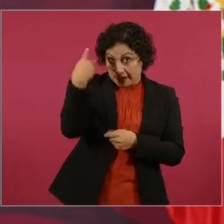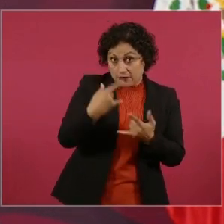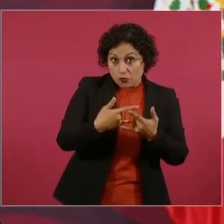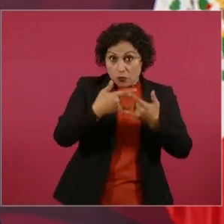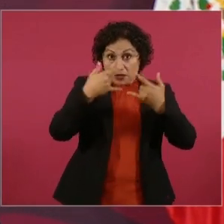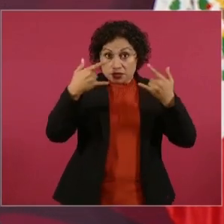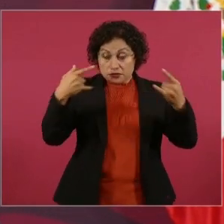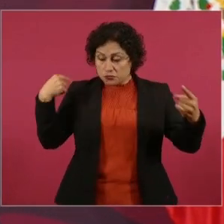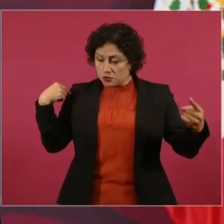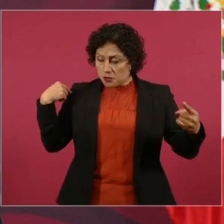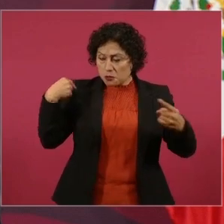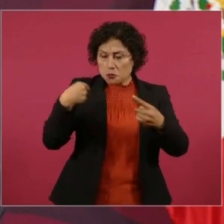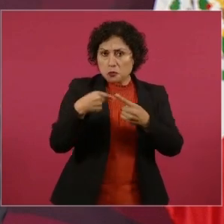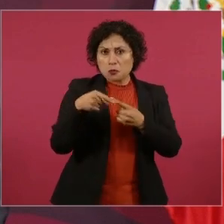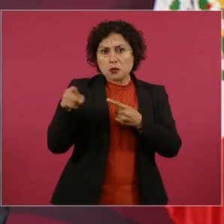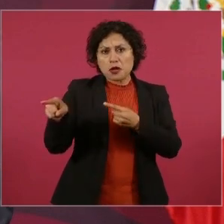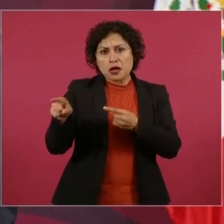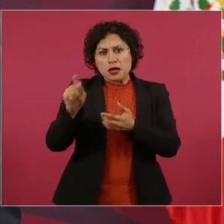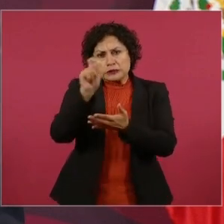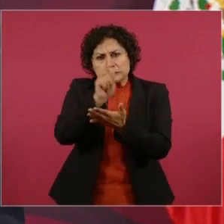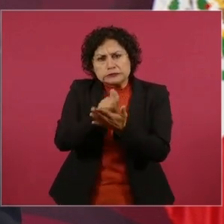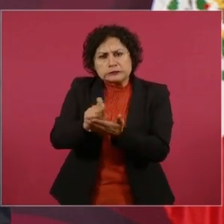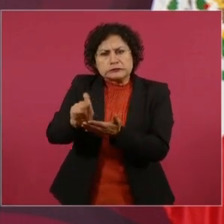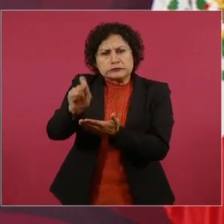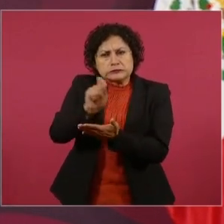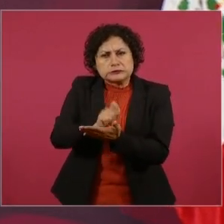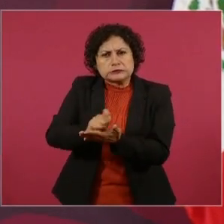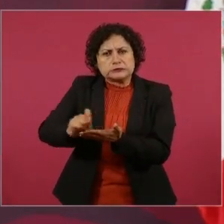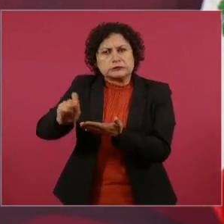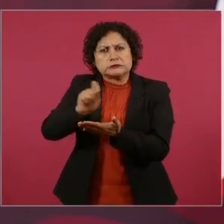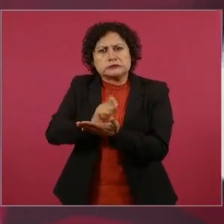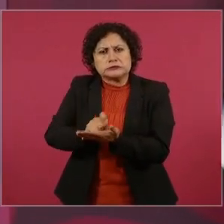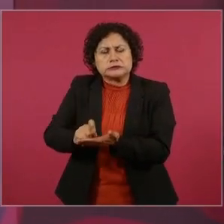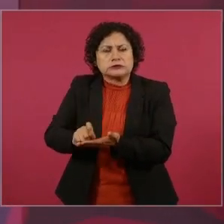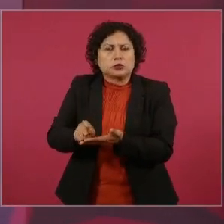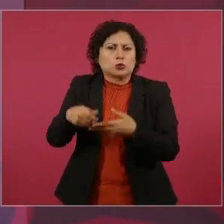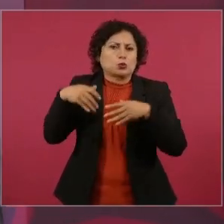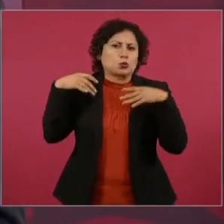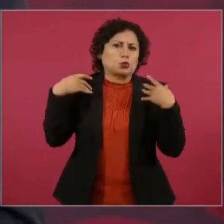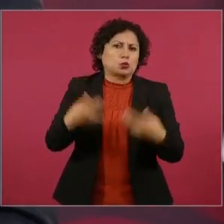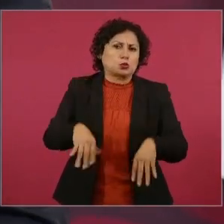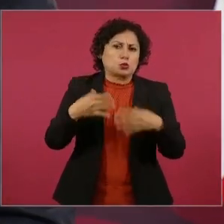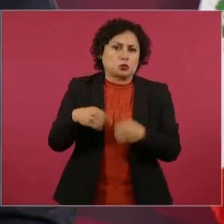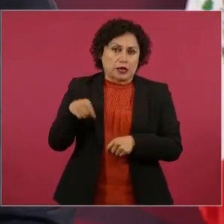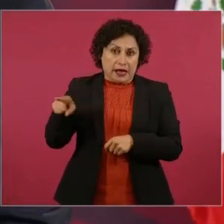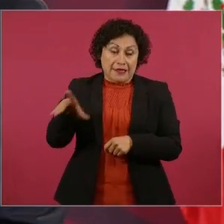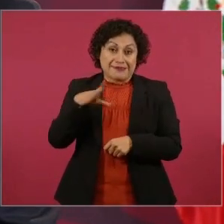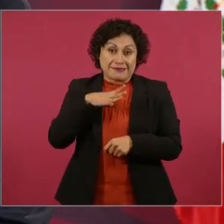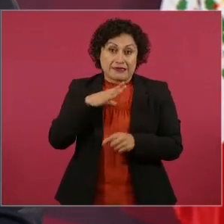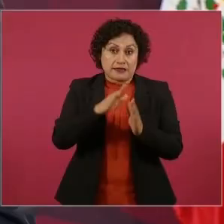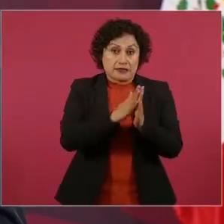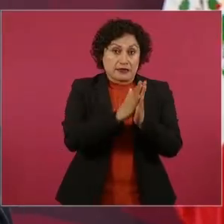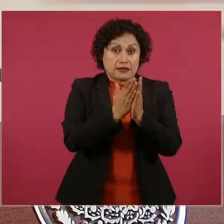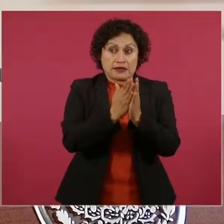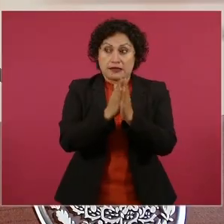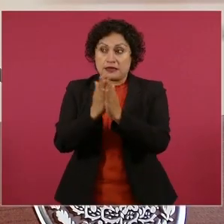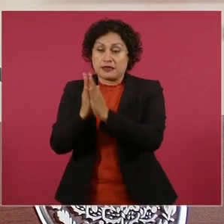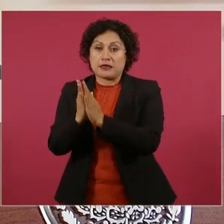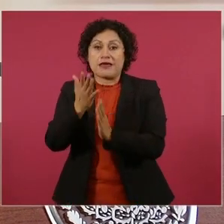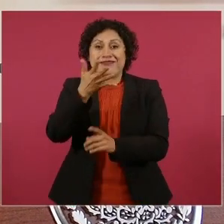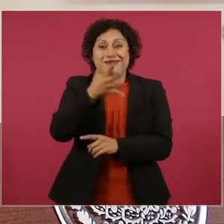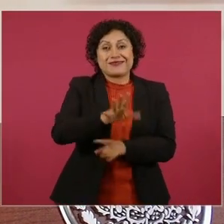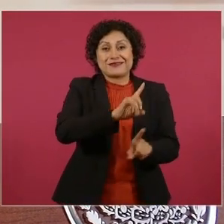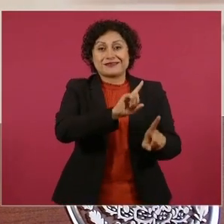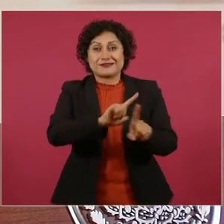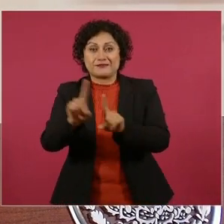México tiene 10 tomos cada uno sobre la historia